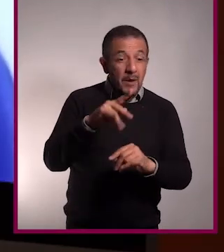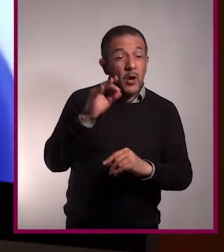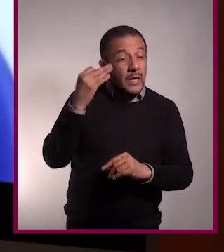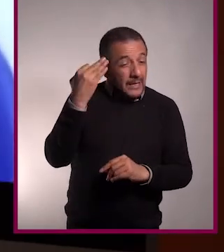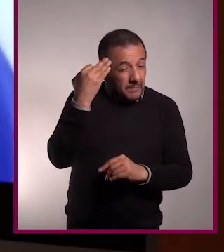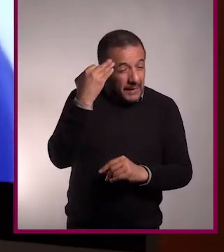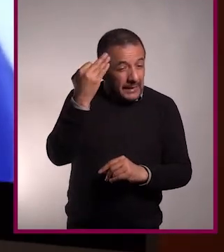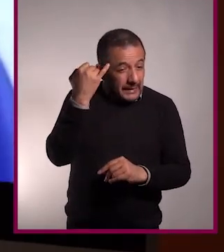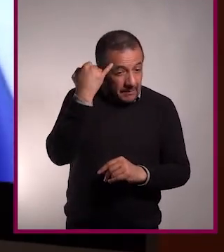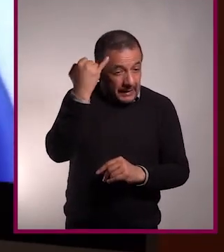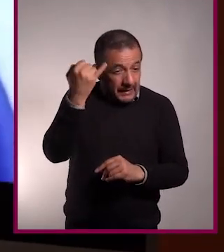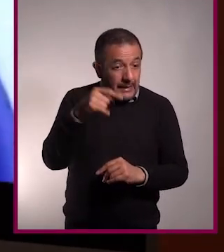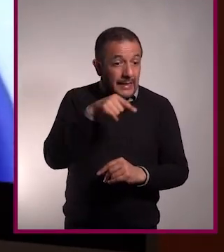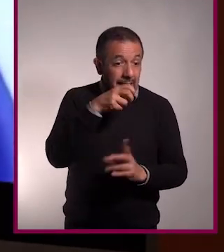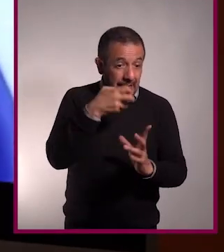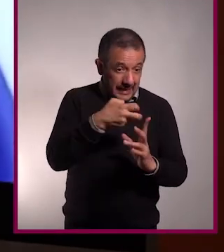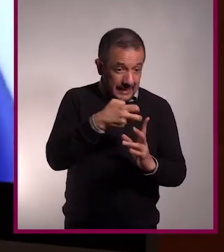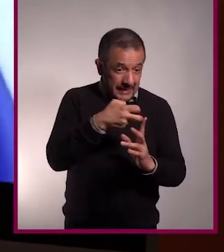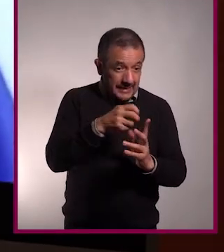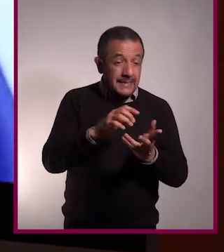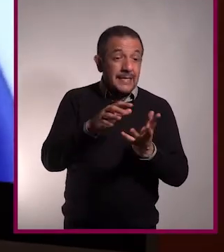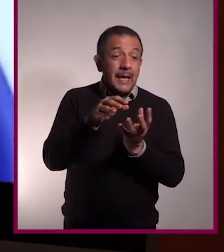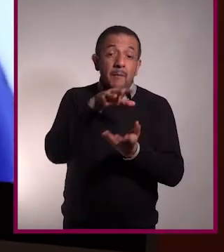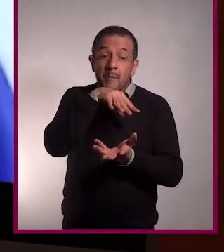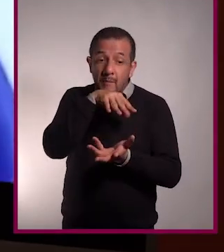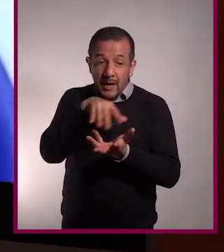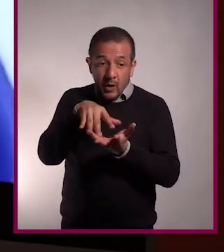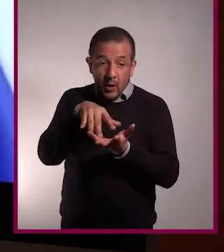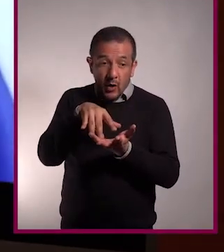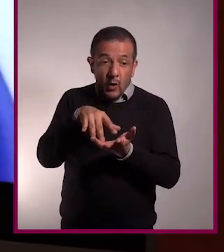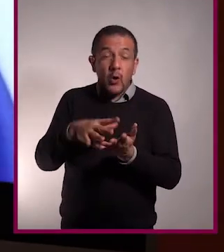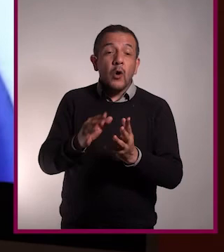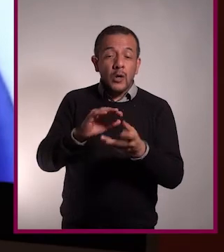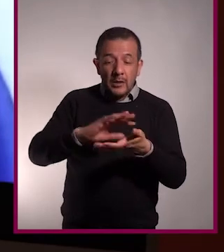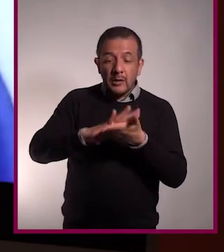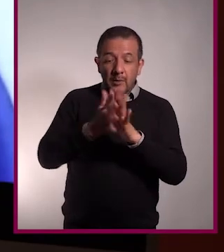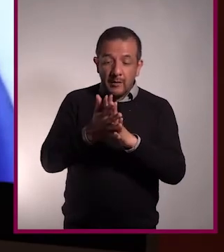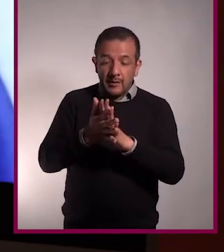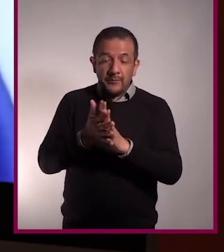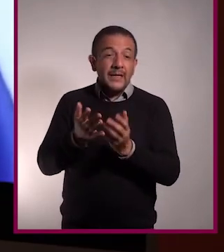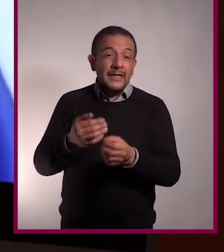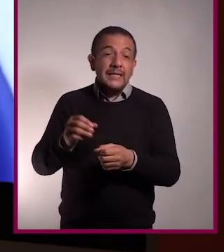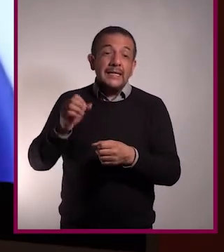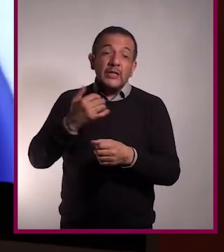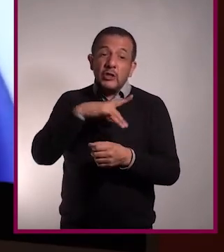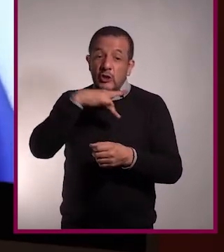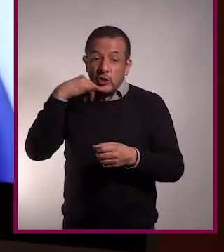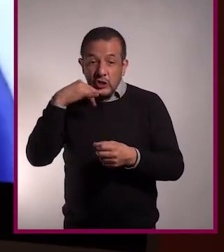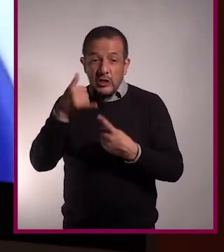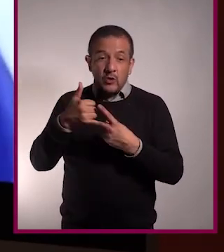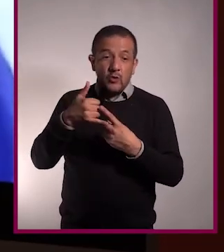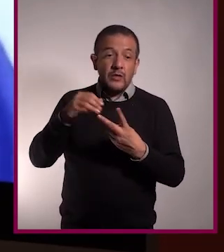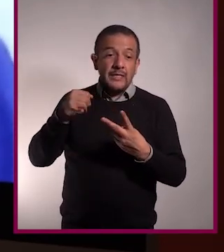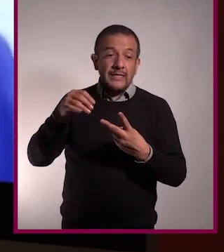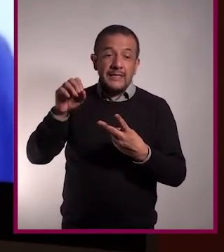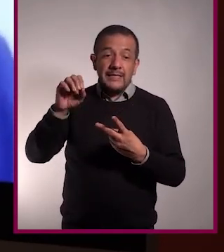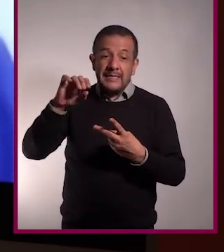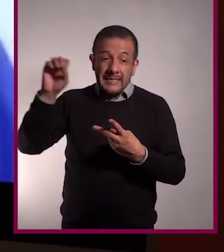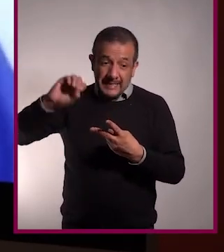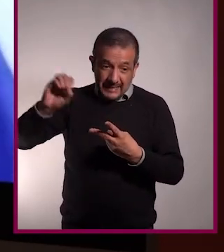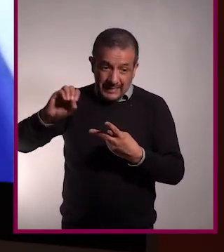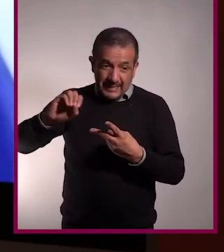pasa si ese mango luego lo convertimos en una de esas paletas que tienen chilito y que tienen sal, pero entonces ya